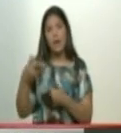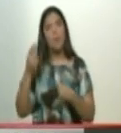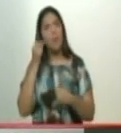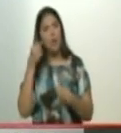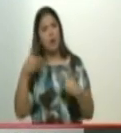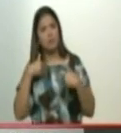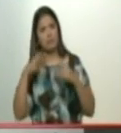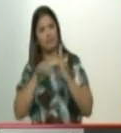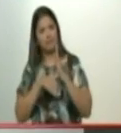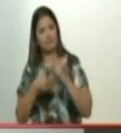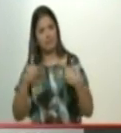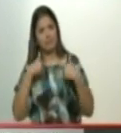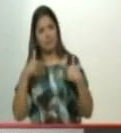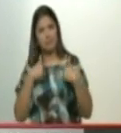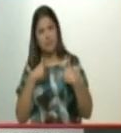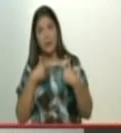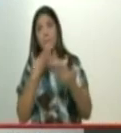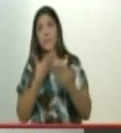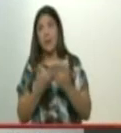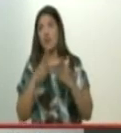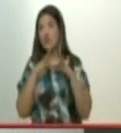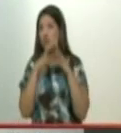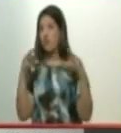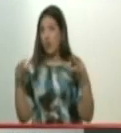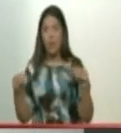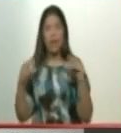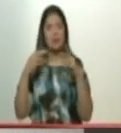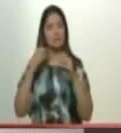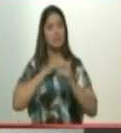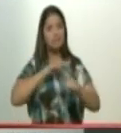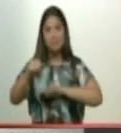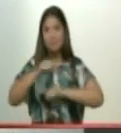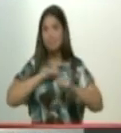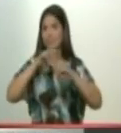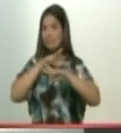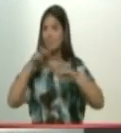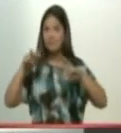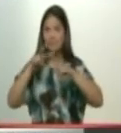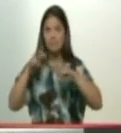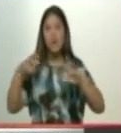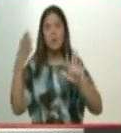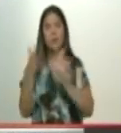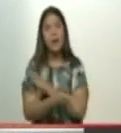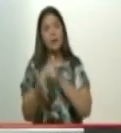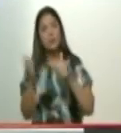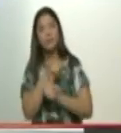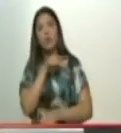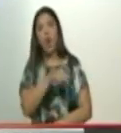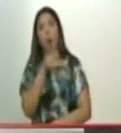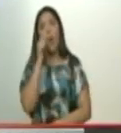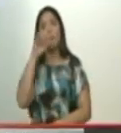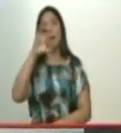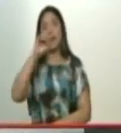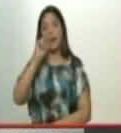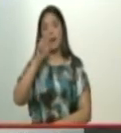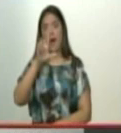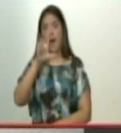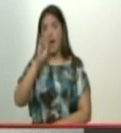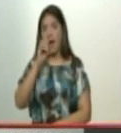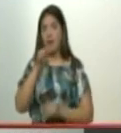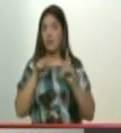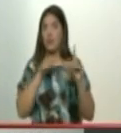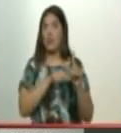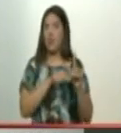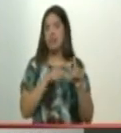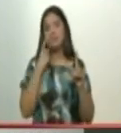ciudadana Liana Aiza Hergueta, procedió a realizar todas y cada una de las diligencias concernientes a fin de ubicar al ciudadano Carlos Eduardo Trejo Mosquera,